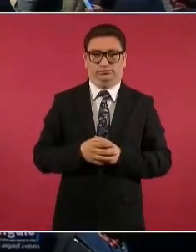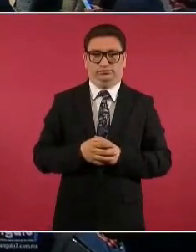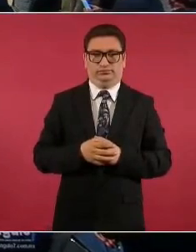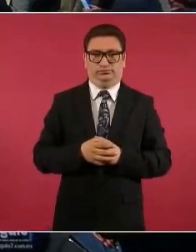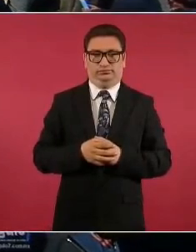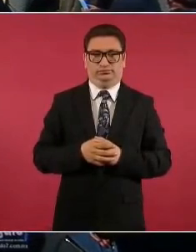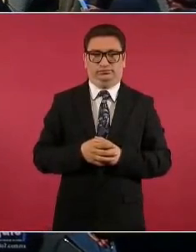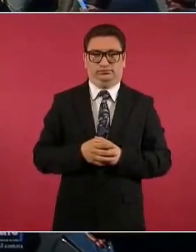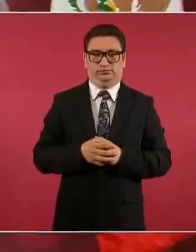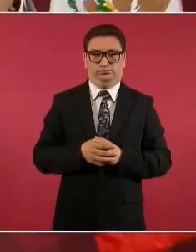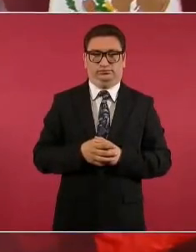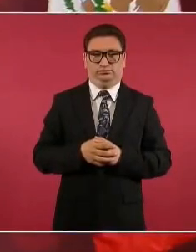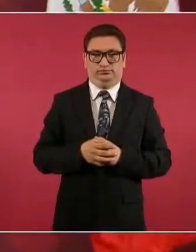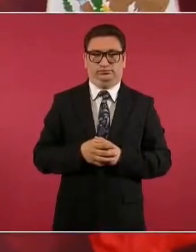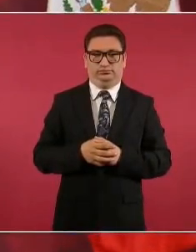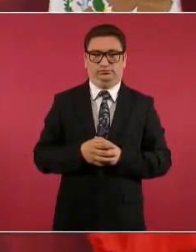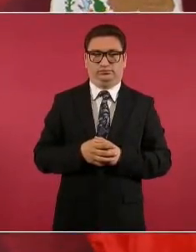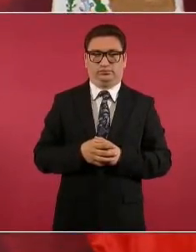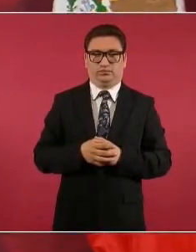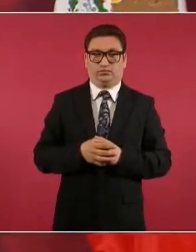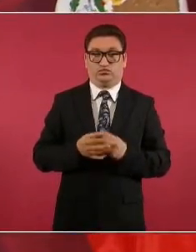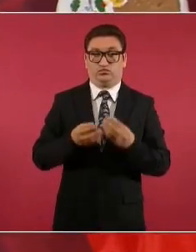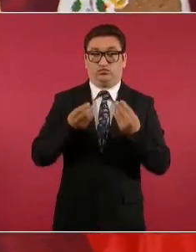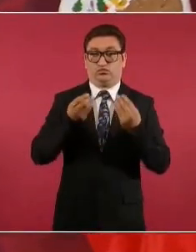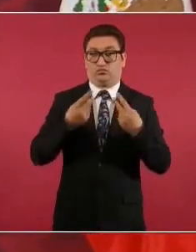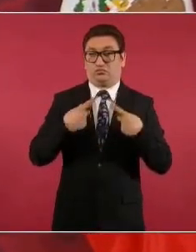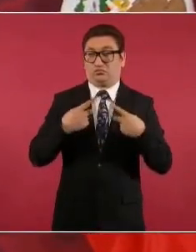un llamado pacto de silencio.